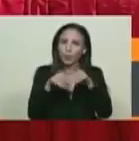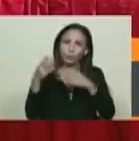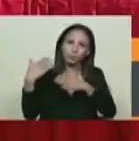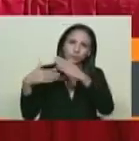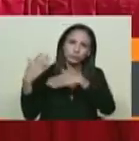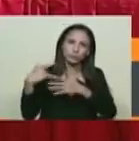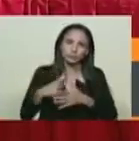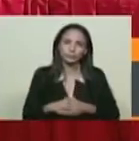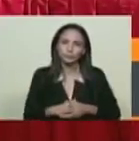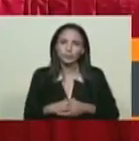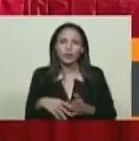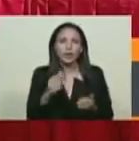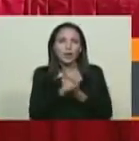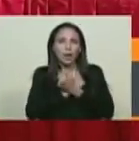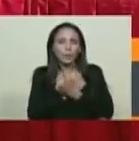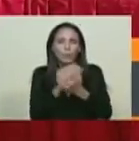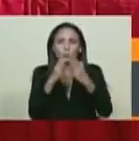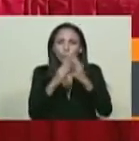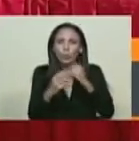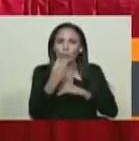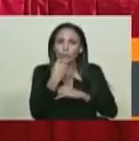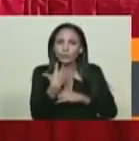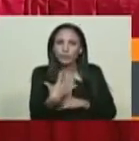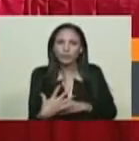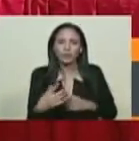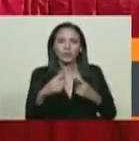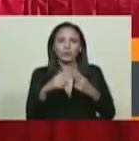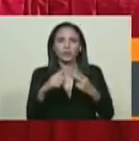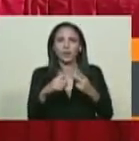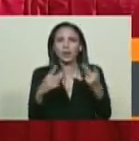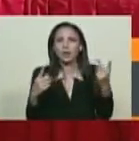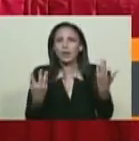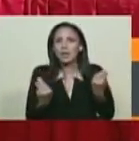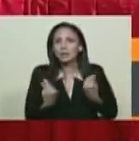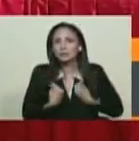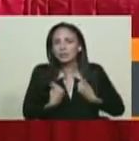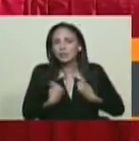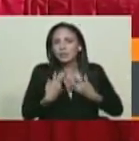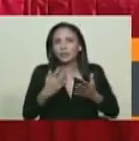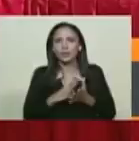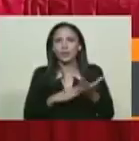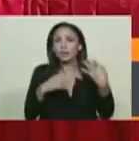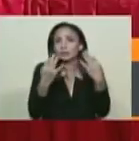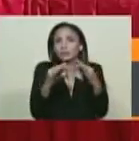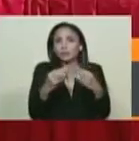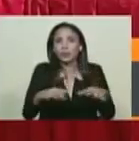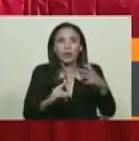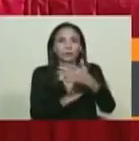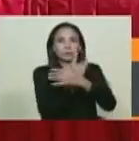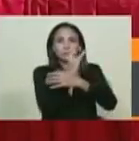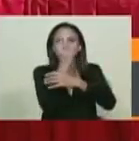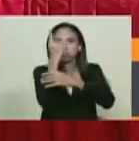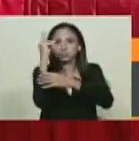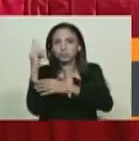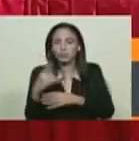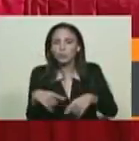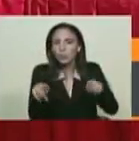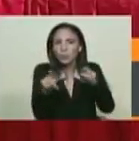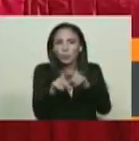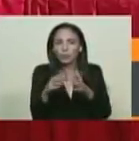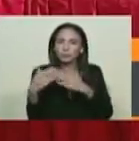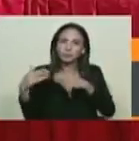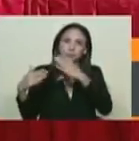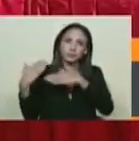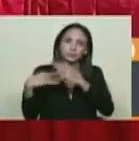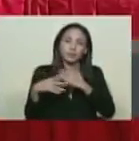de toda la potencialidad, la belleza, la vida al natural. Y nosotros